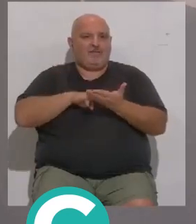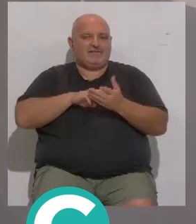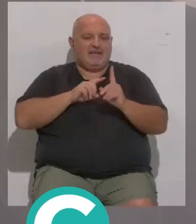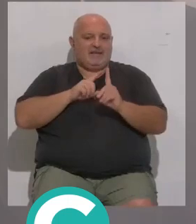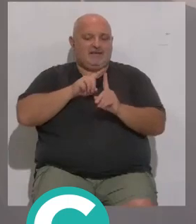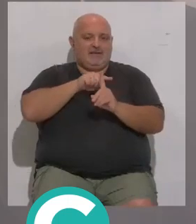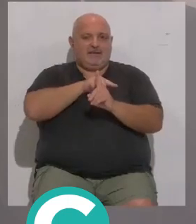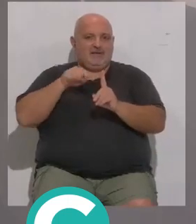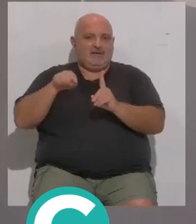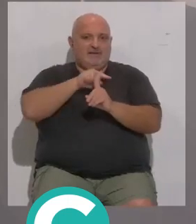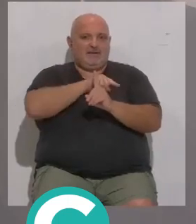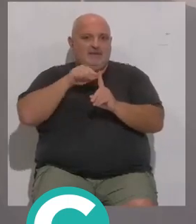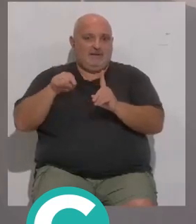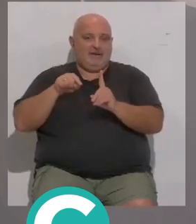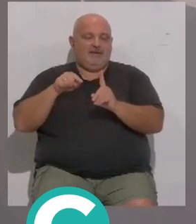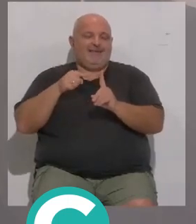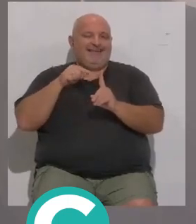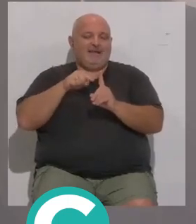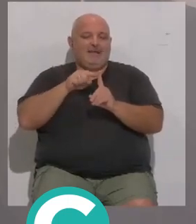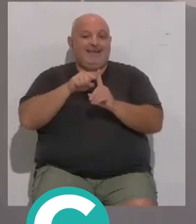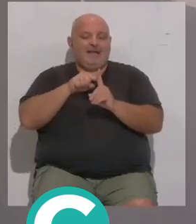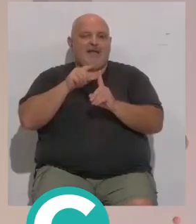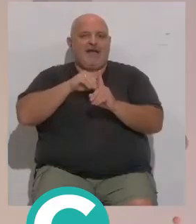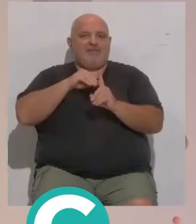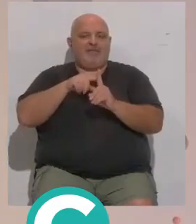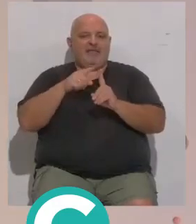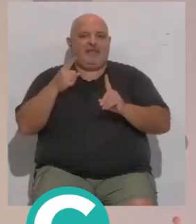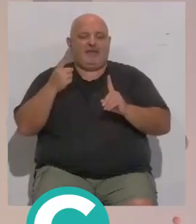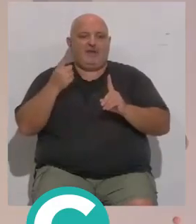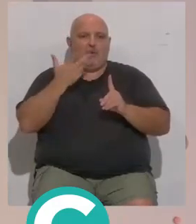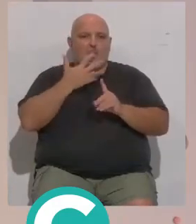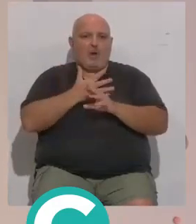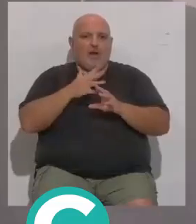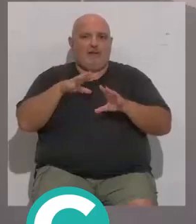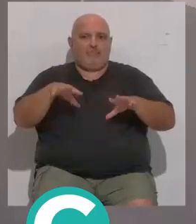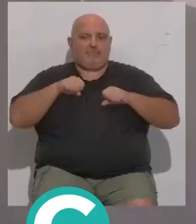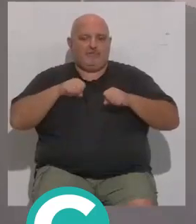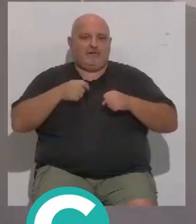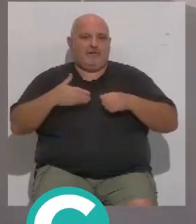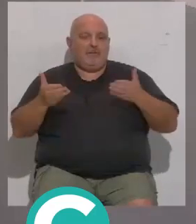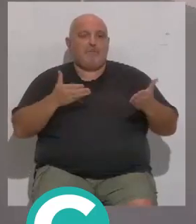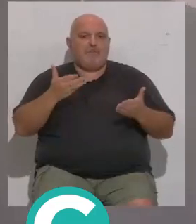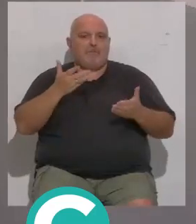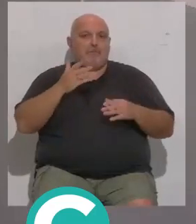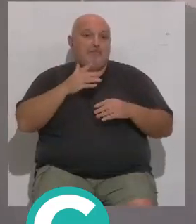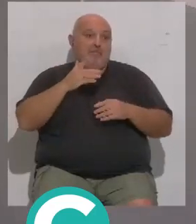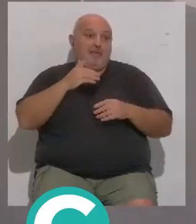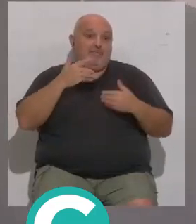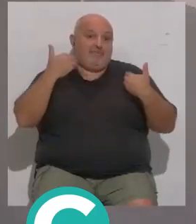centrales, tiran los laterales más arriba y es un poco el que empieza a salir con la pelota jugada. Pero esa ya sería labor del